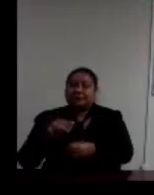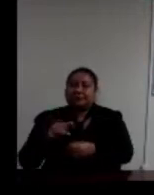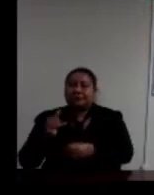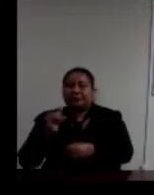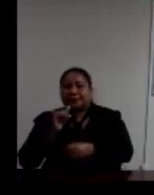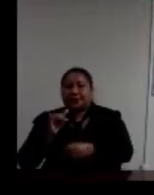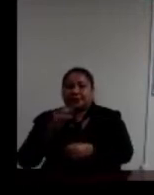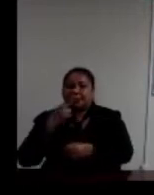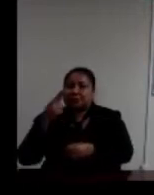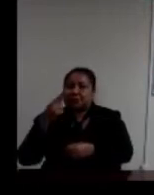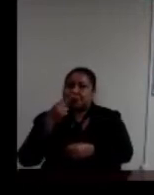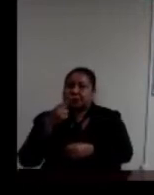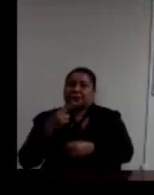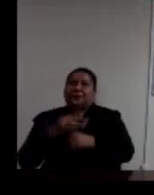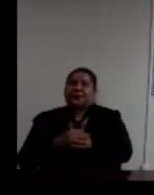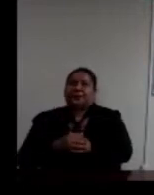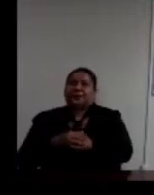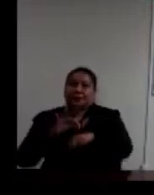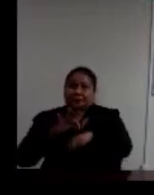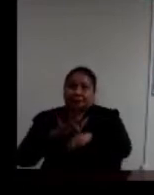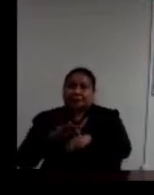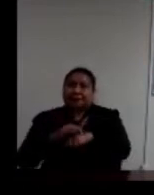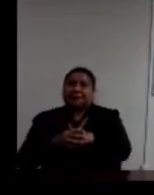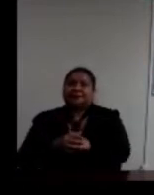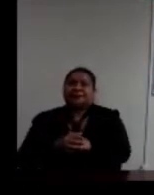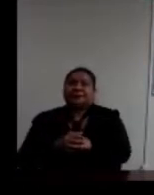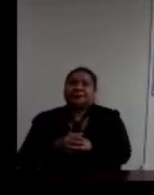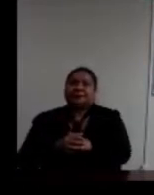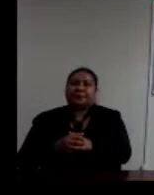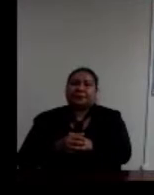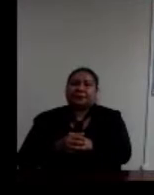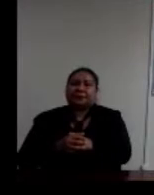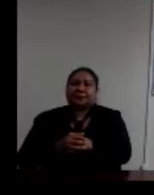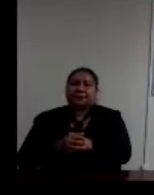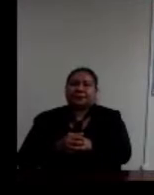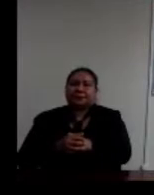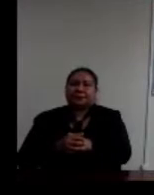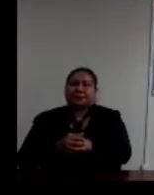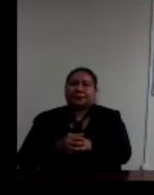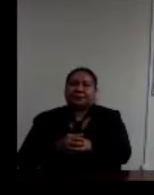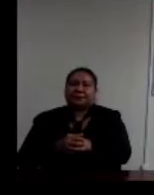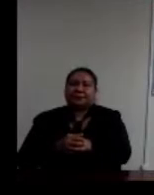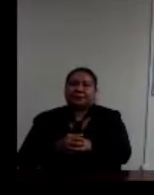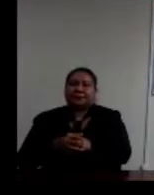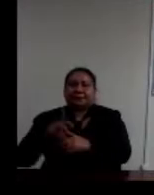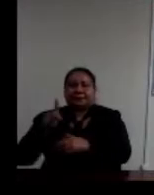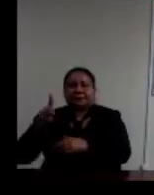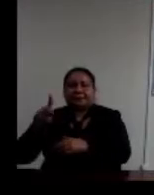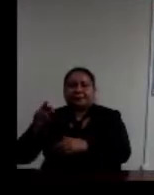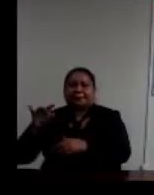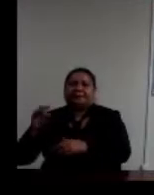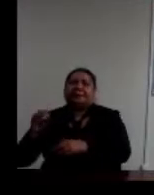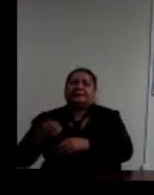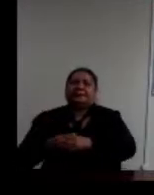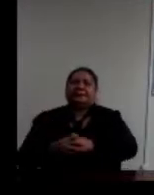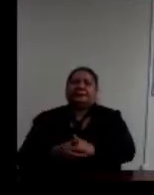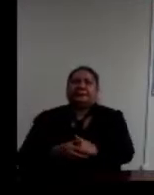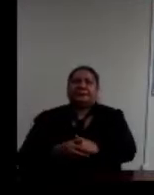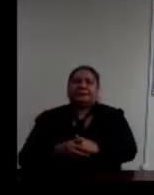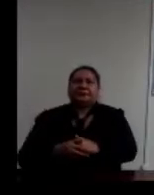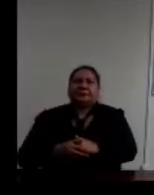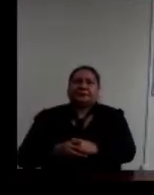alcohol, ¿sí? bajo peso al nacimiento, ¿sí? Esos son los factores de riesgo prenatal. Otro de los